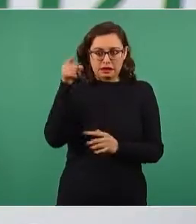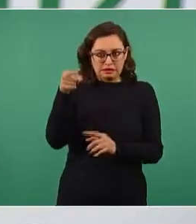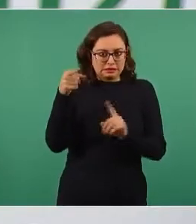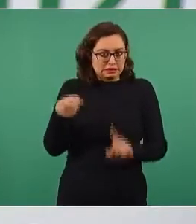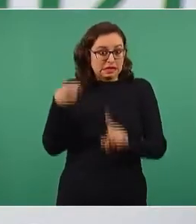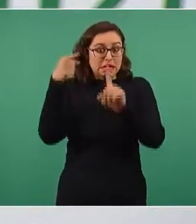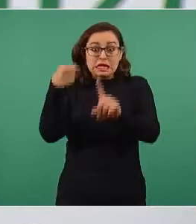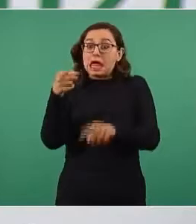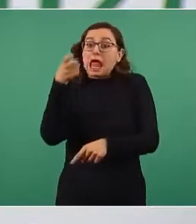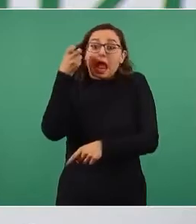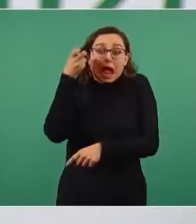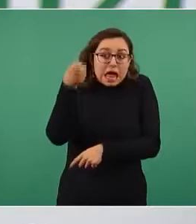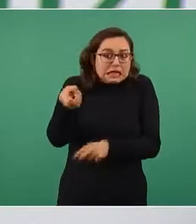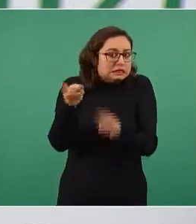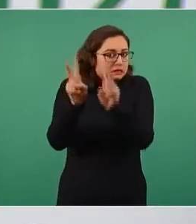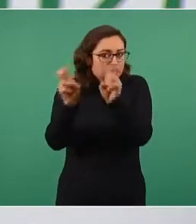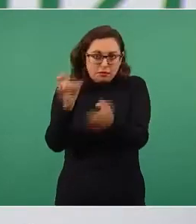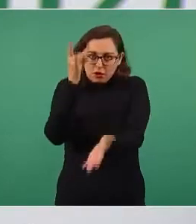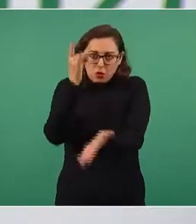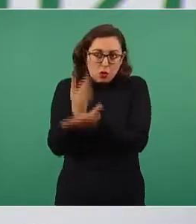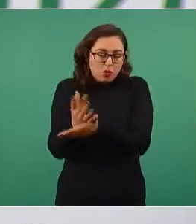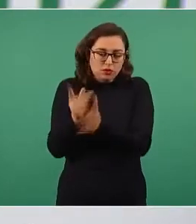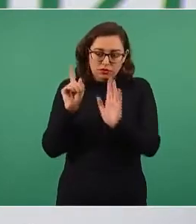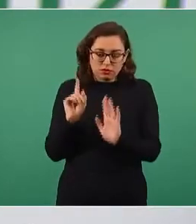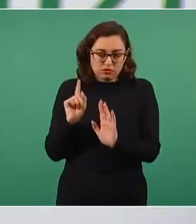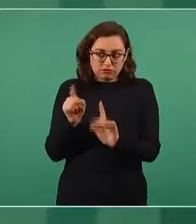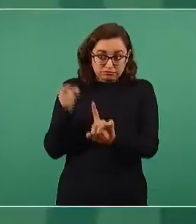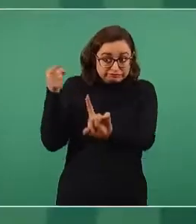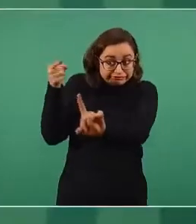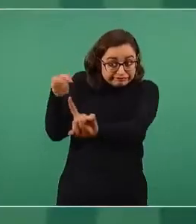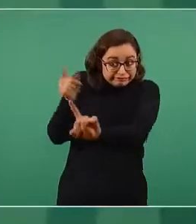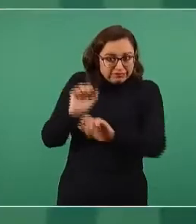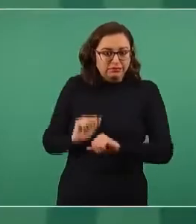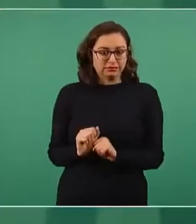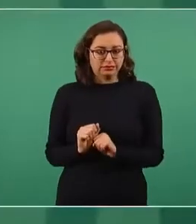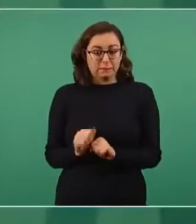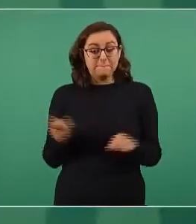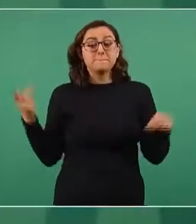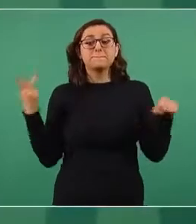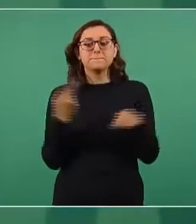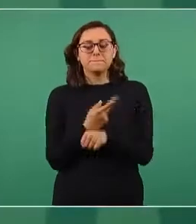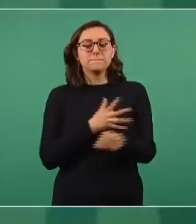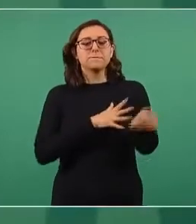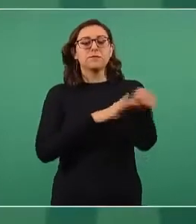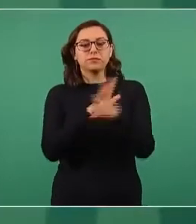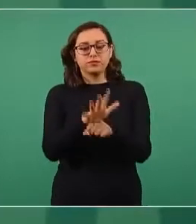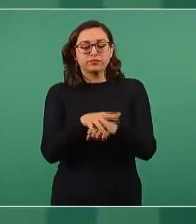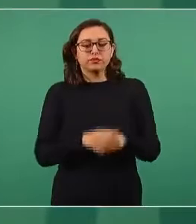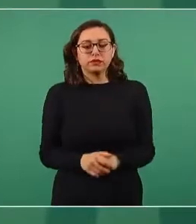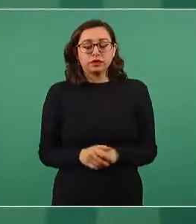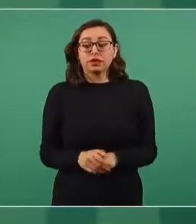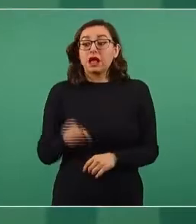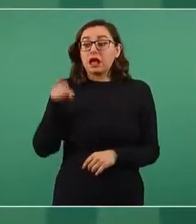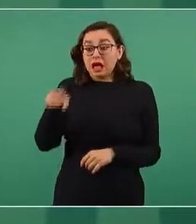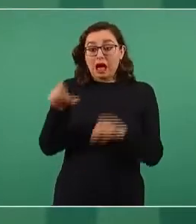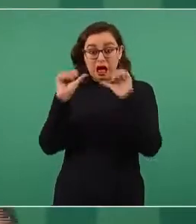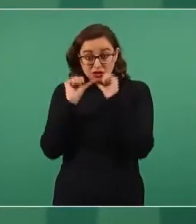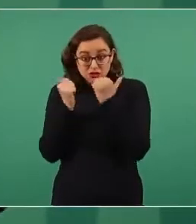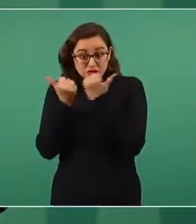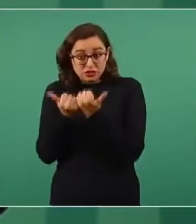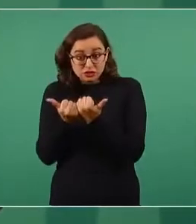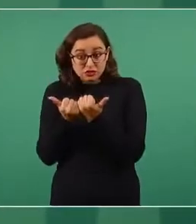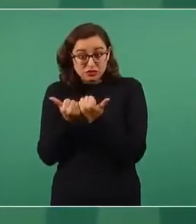esa organización en específico. ¿Qué es lo que se estableció? Está desarrollando actividades que la